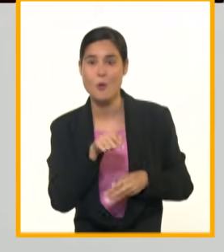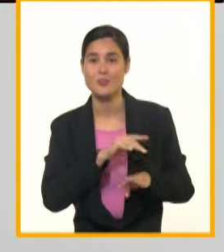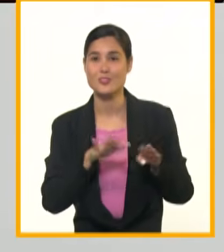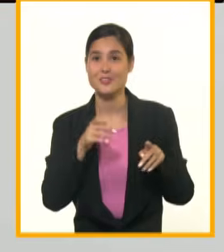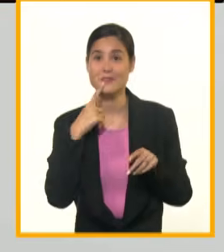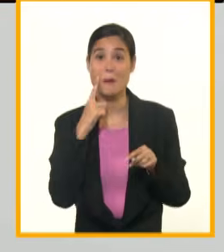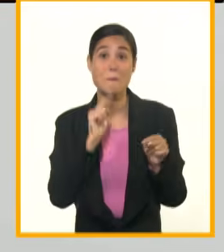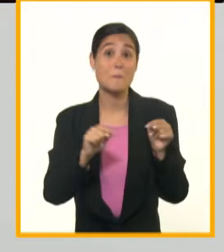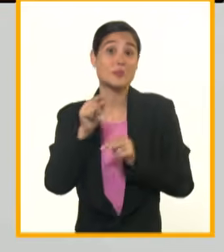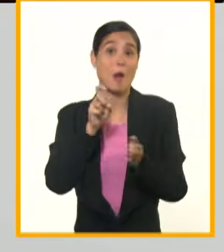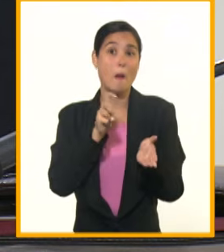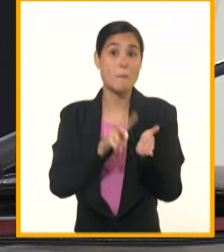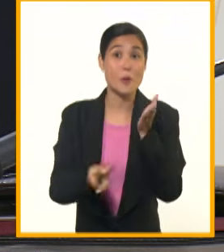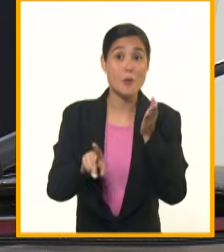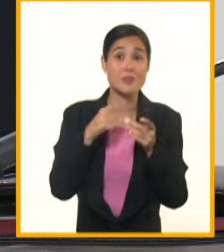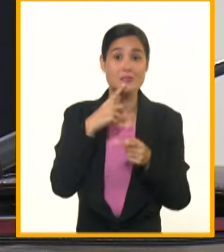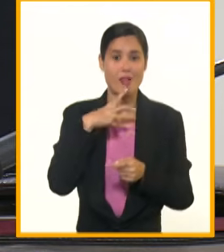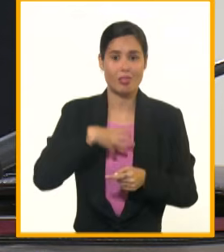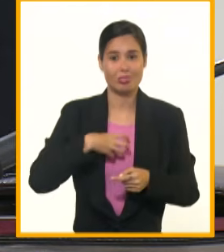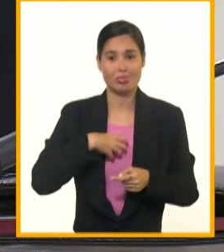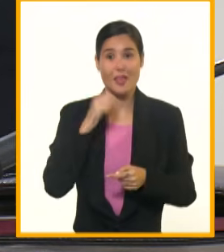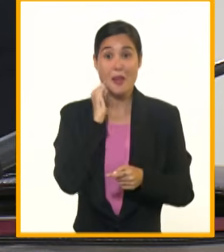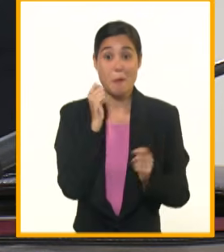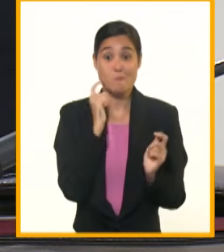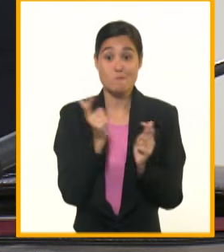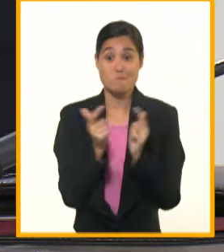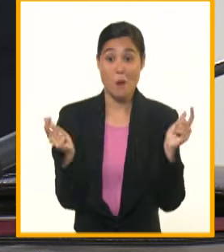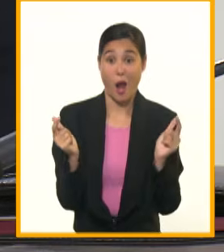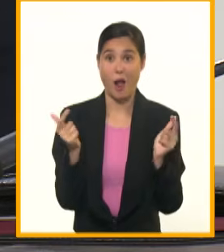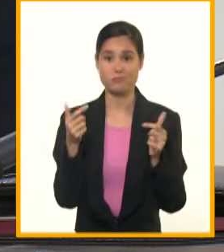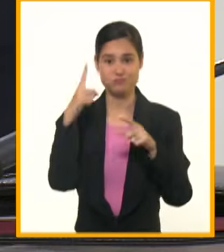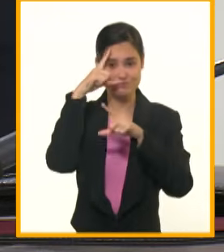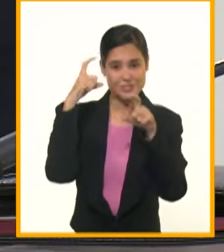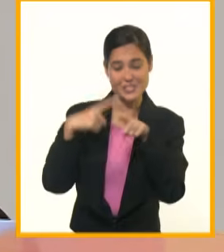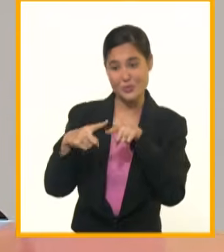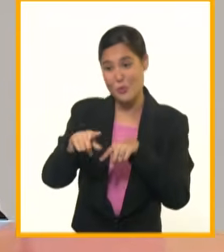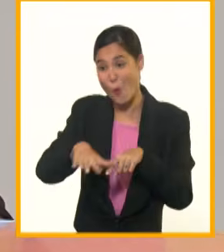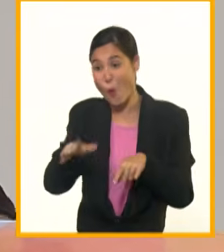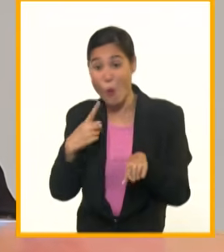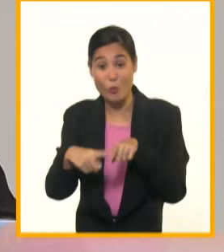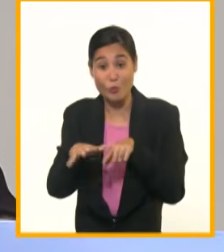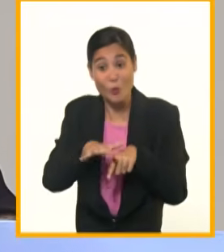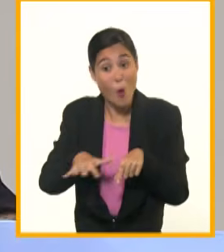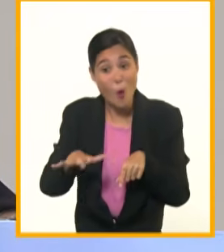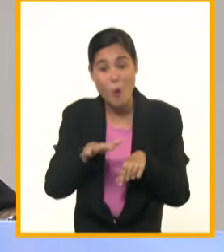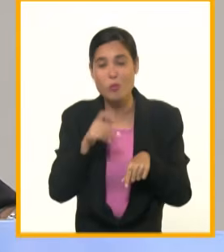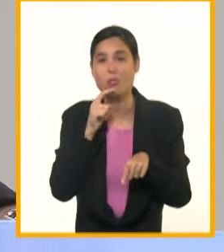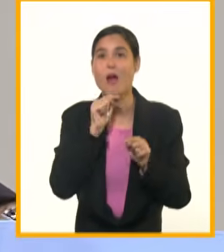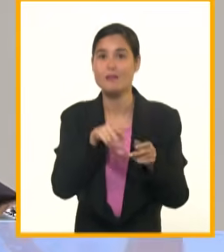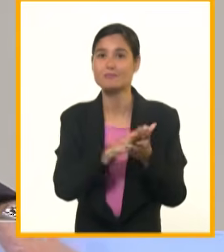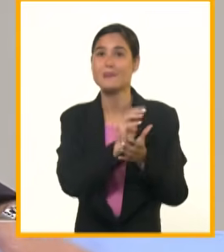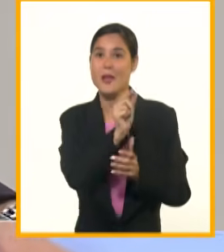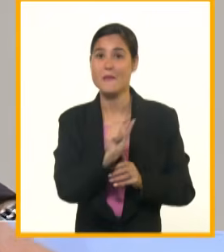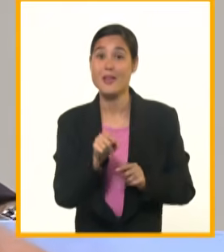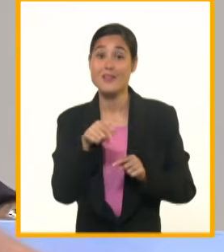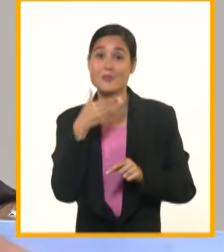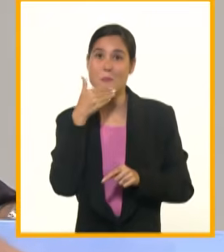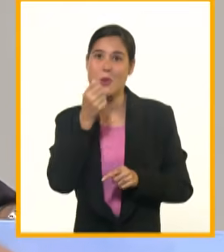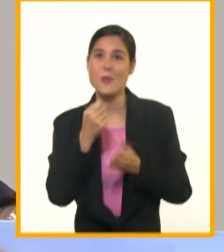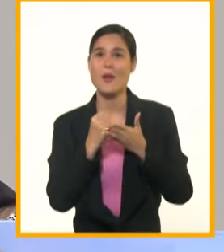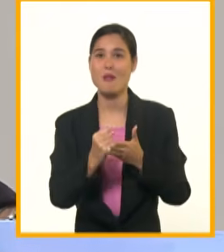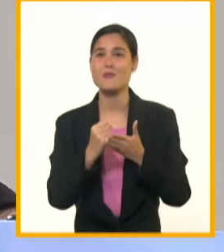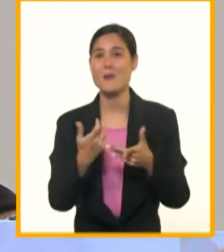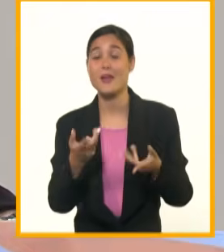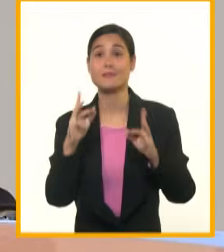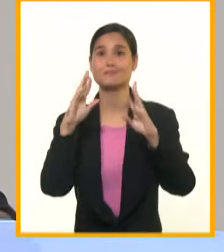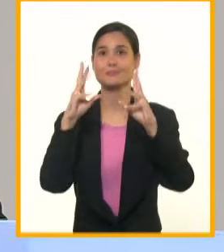Y eso es una fortaleza para la provincia, ¿no? Así mismo. Y eso se revierte indudablemente en los resultados. Hay que hablar también de la forma de gestión que tenemos